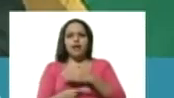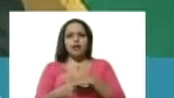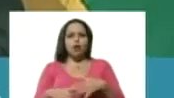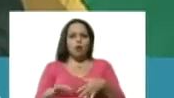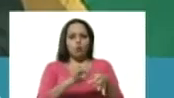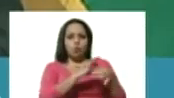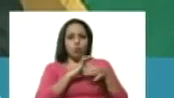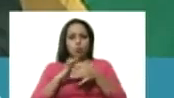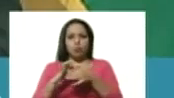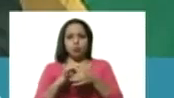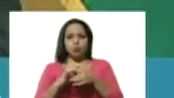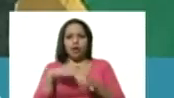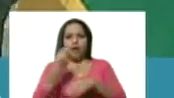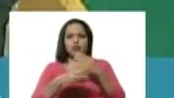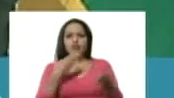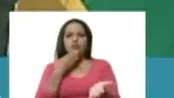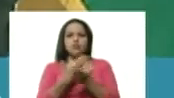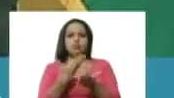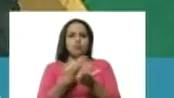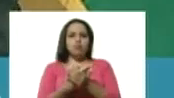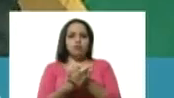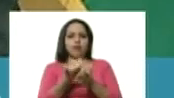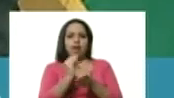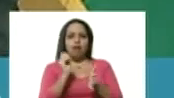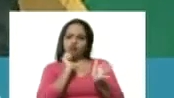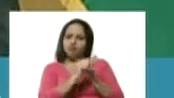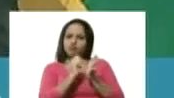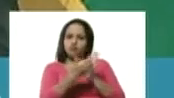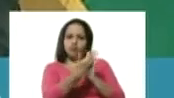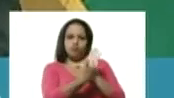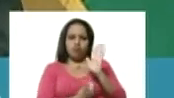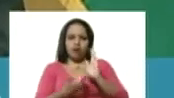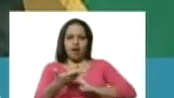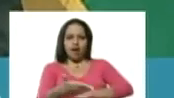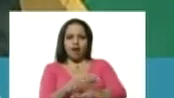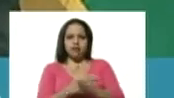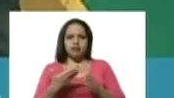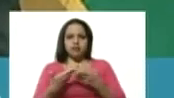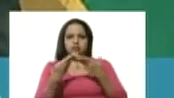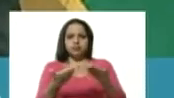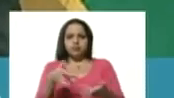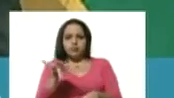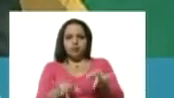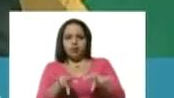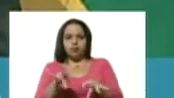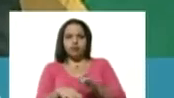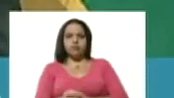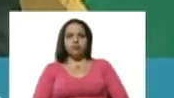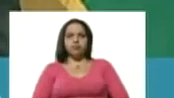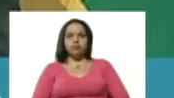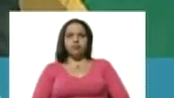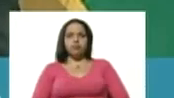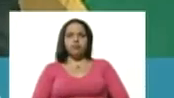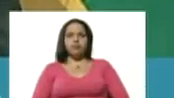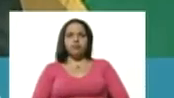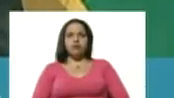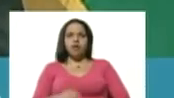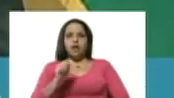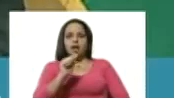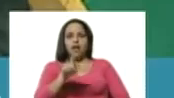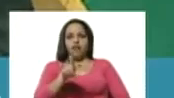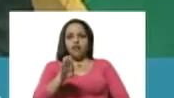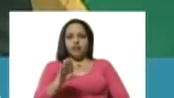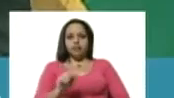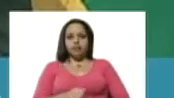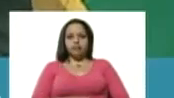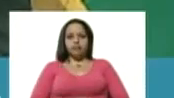este caso se ha hecho la propuesta, está en los documentos que ya ustedes han recibido de la Secretaría Ejecutiva del ALBA,